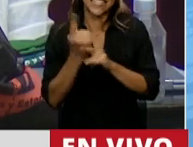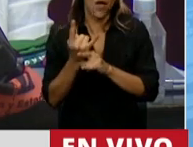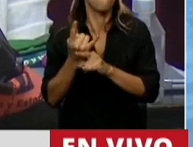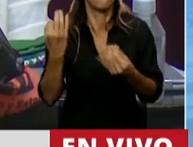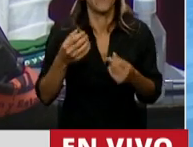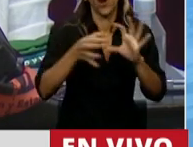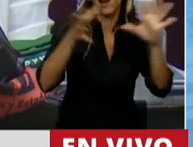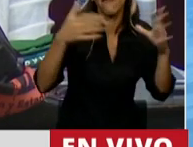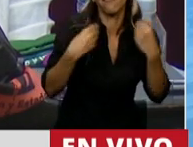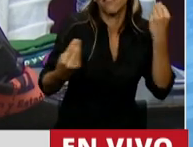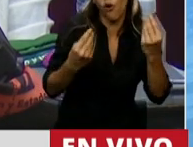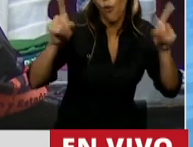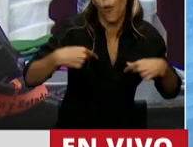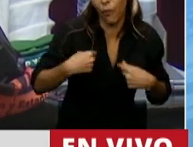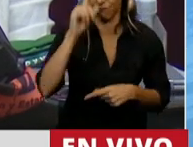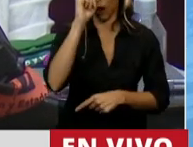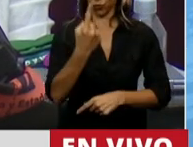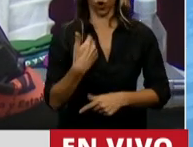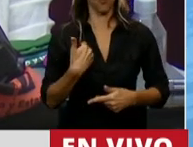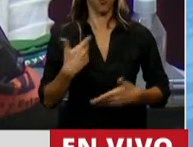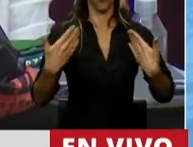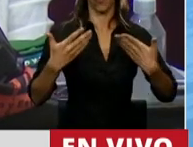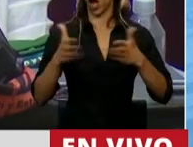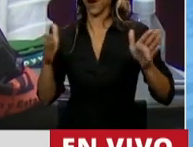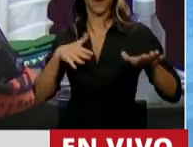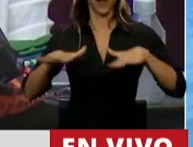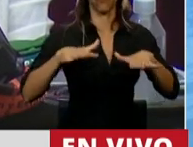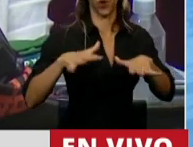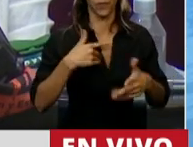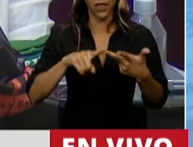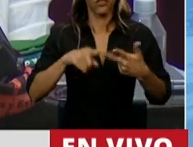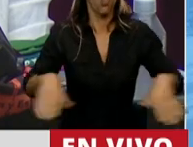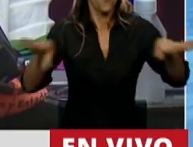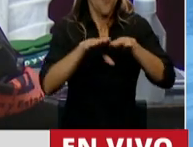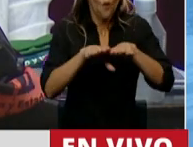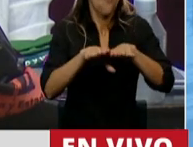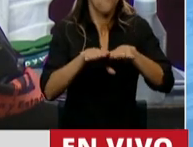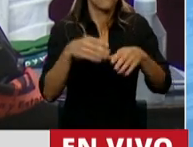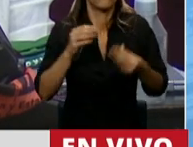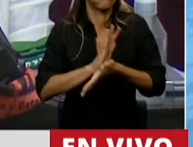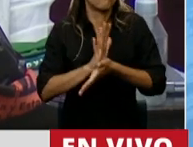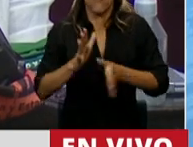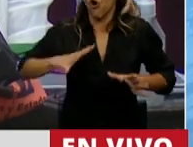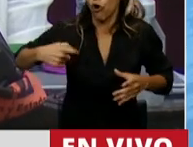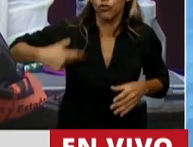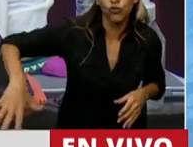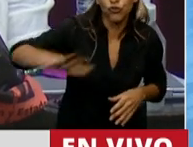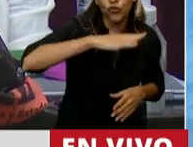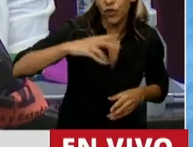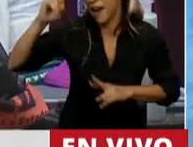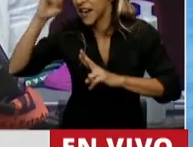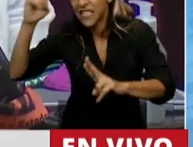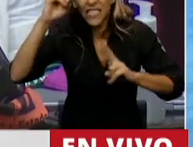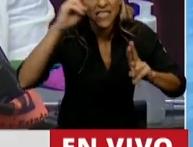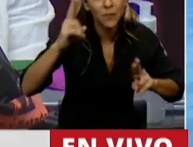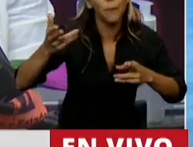la libertad se ejerce como autonomía, la igualdad se ejerce como pluralismo, como ese respeto y esa tolerancia que